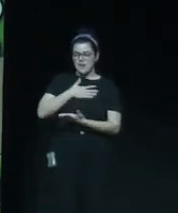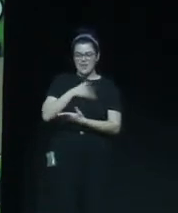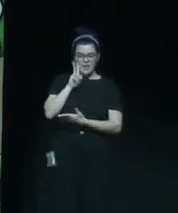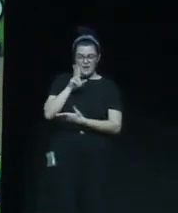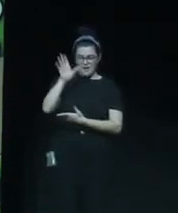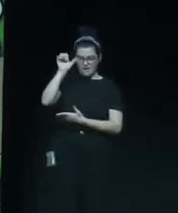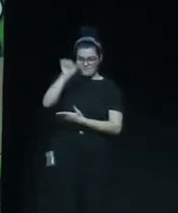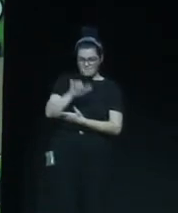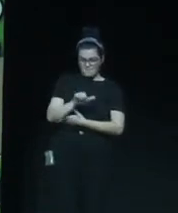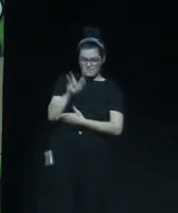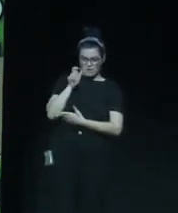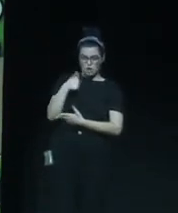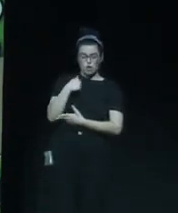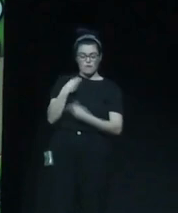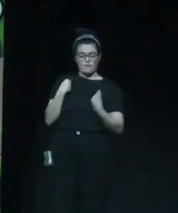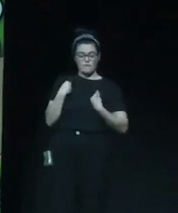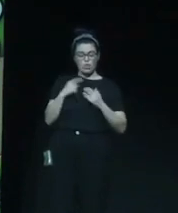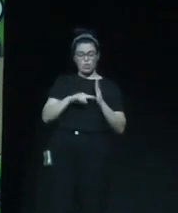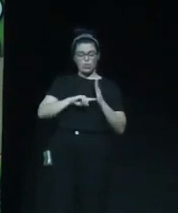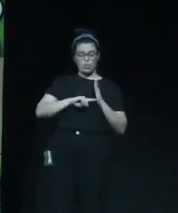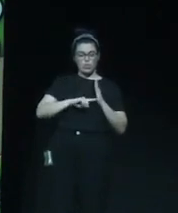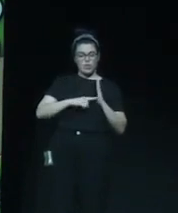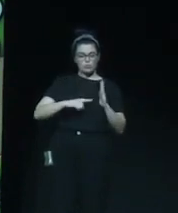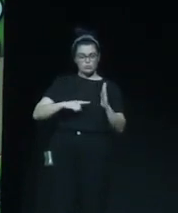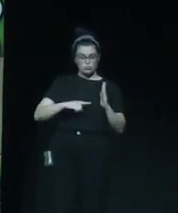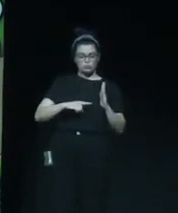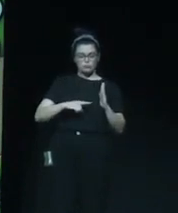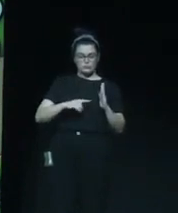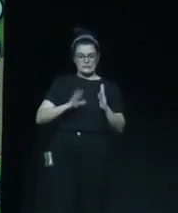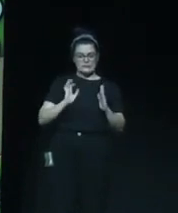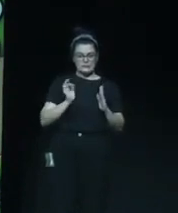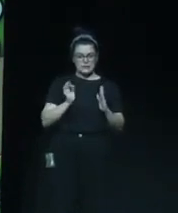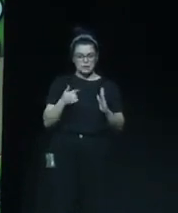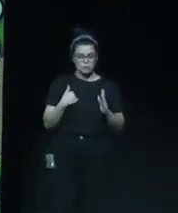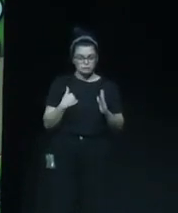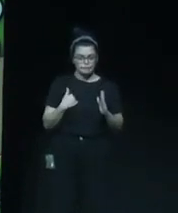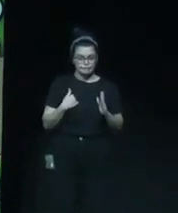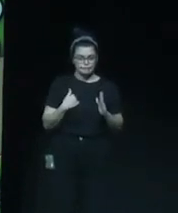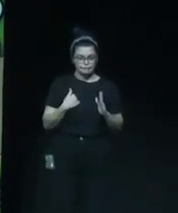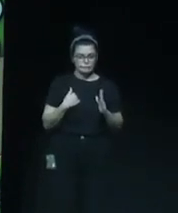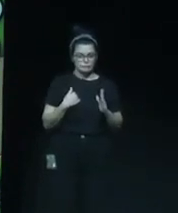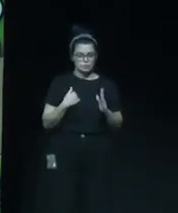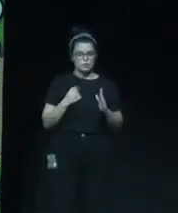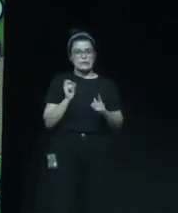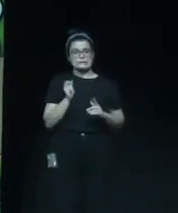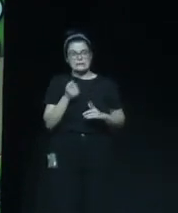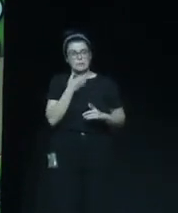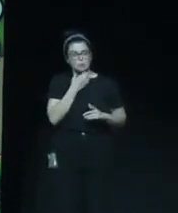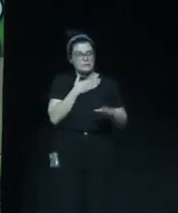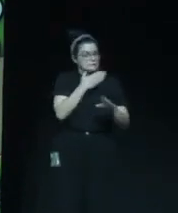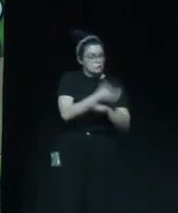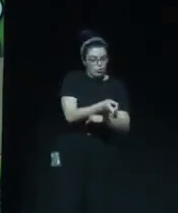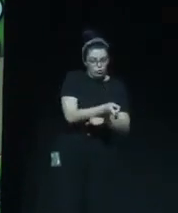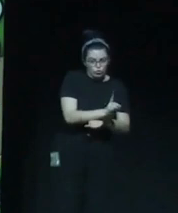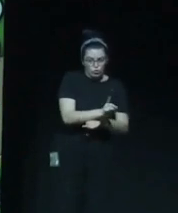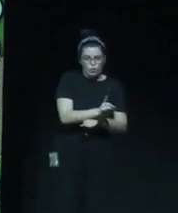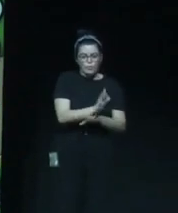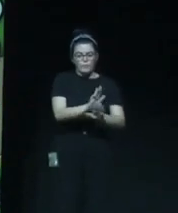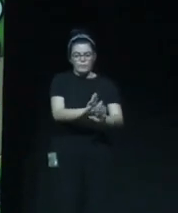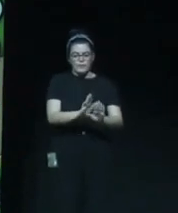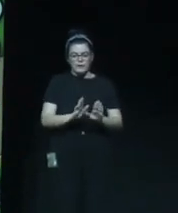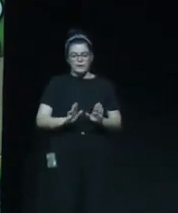Sara, vivo en Deusto y la verdad es que suelo pasar por, no suelo pasar habitualmente por Musquis.